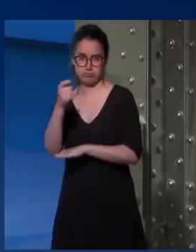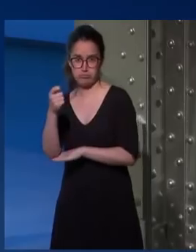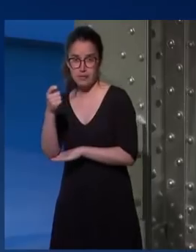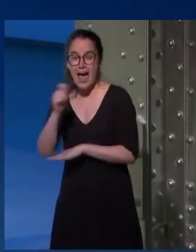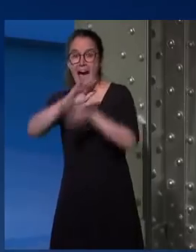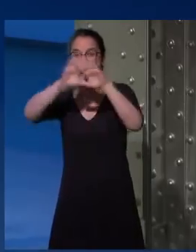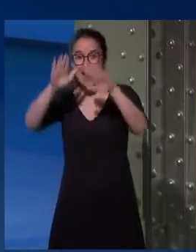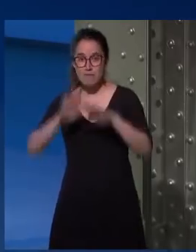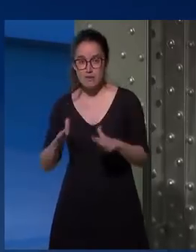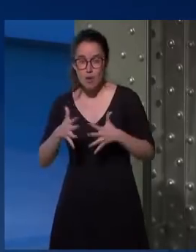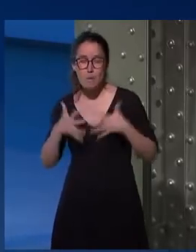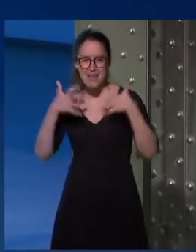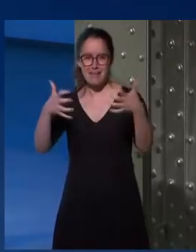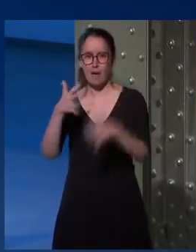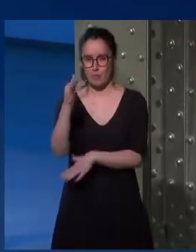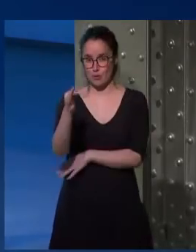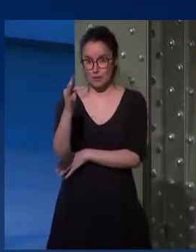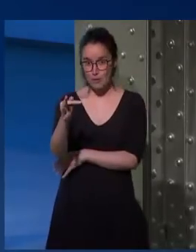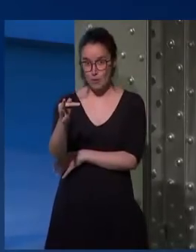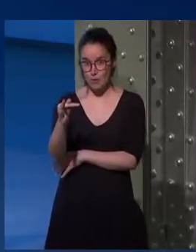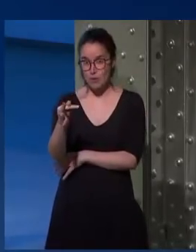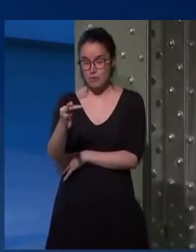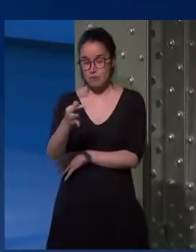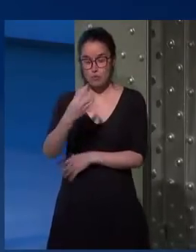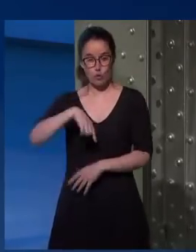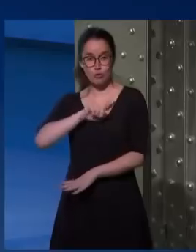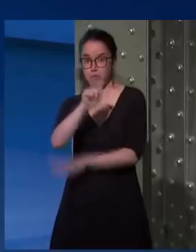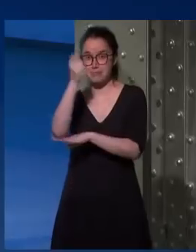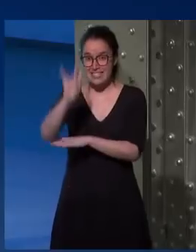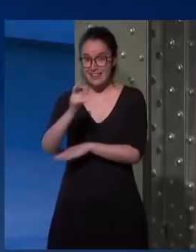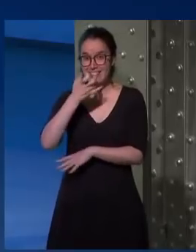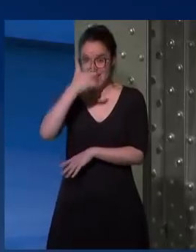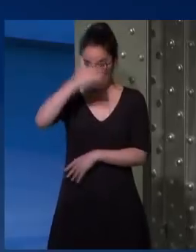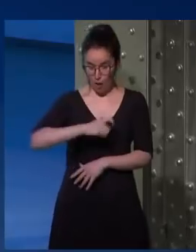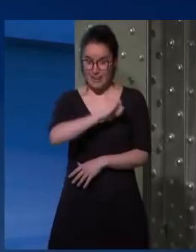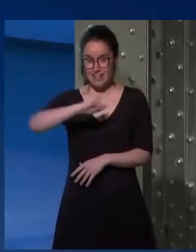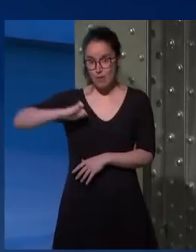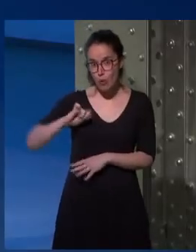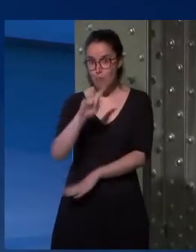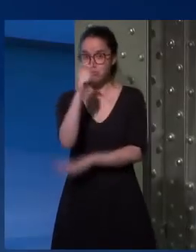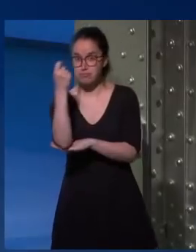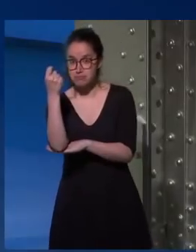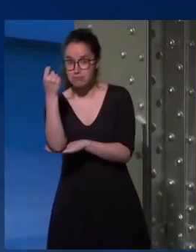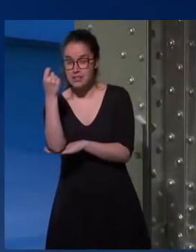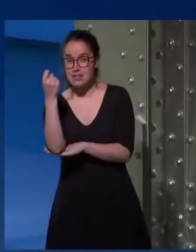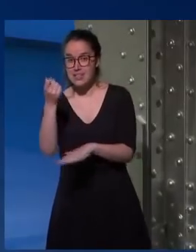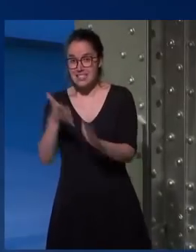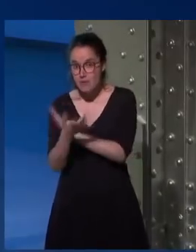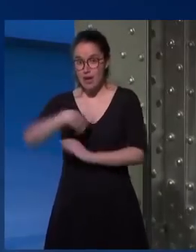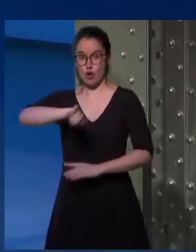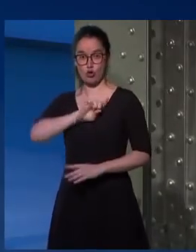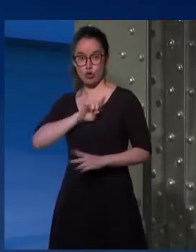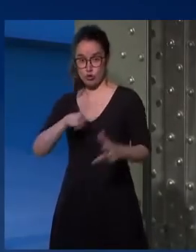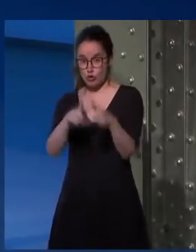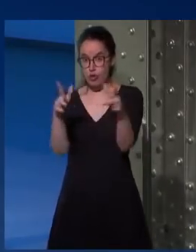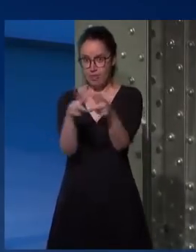han parado. Y al final lanzan un mensaje positivo, ¿no? Y es que ellas lo han conseguido, y si ellas a nivel individual lo han conseguido, nosotros también